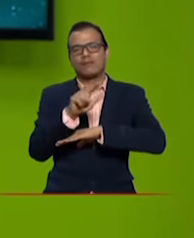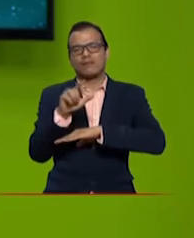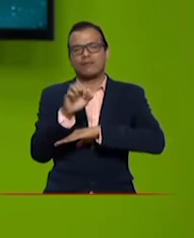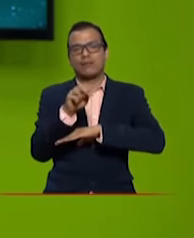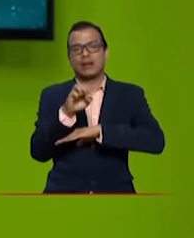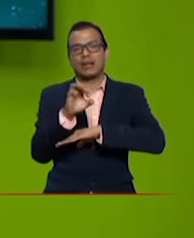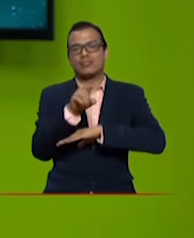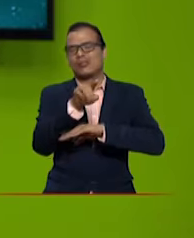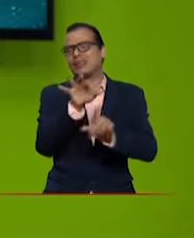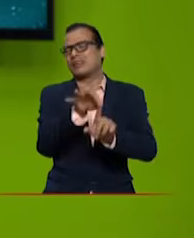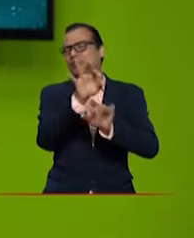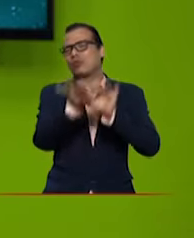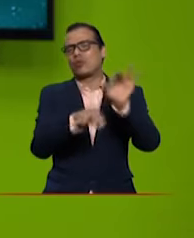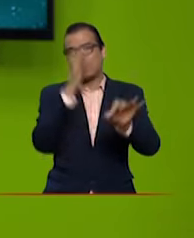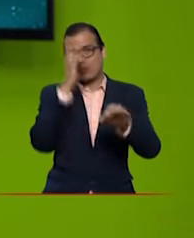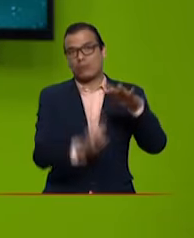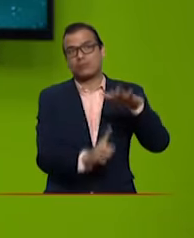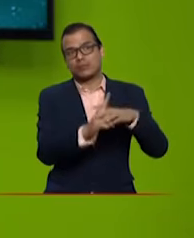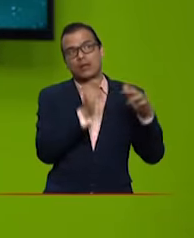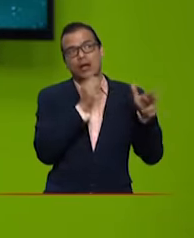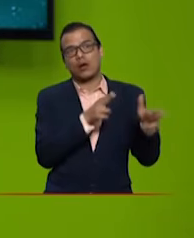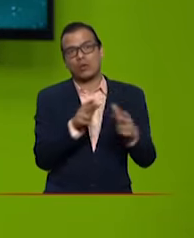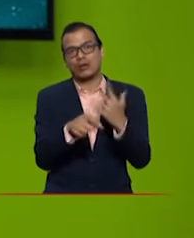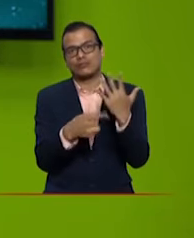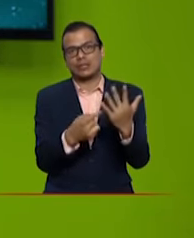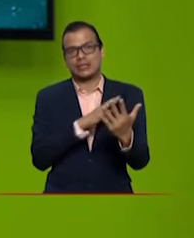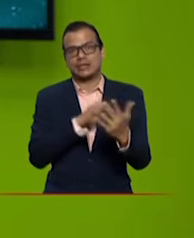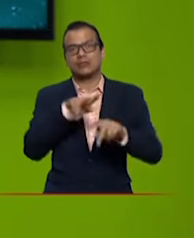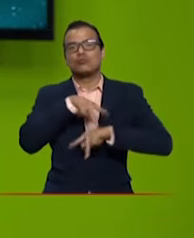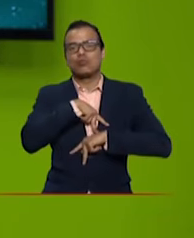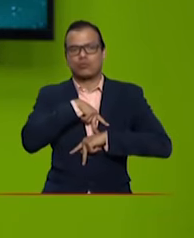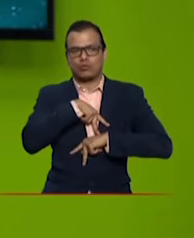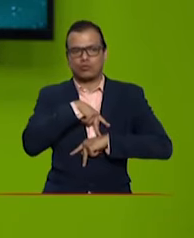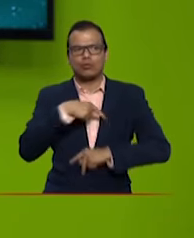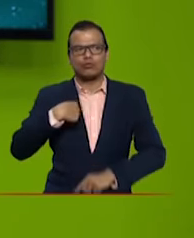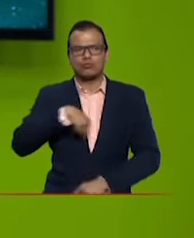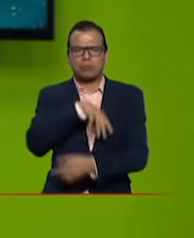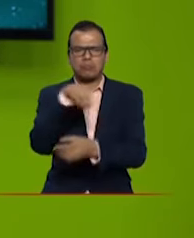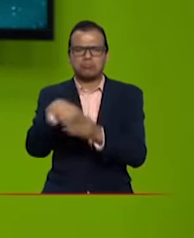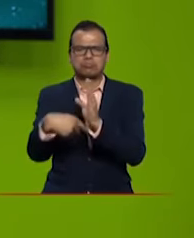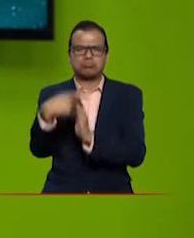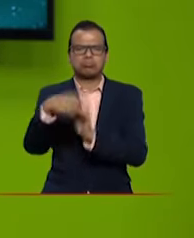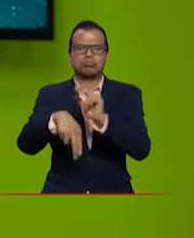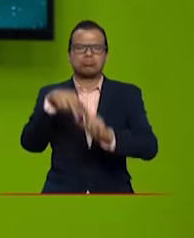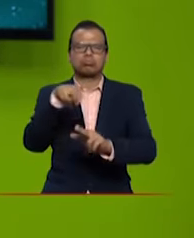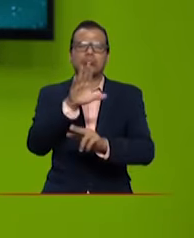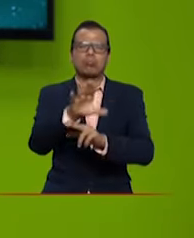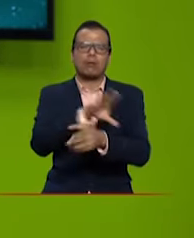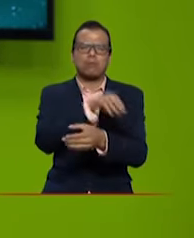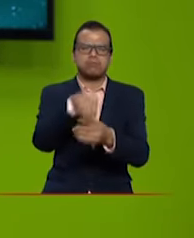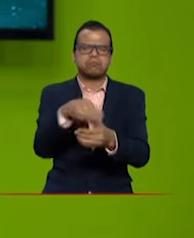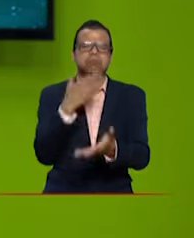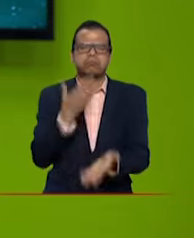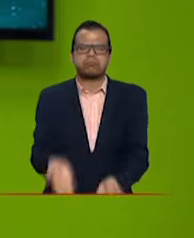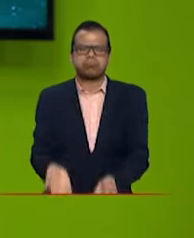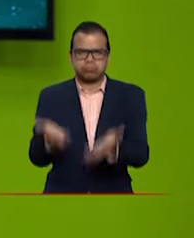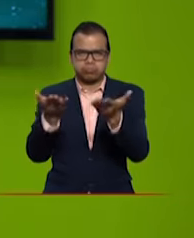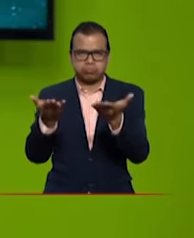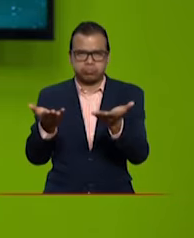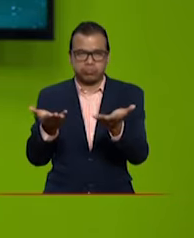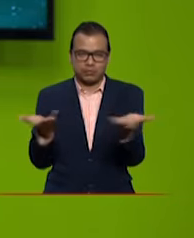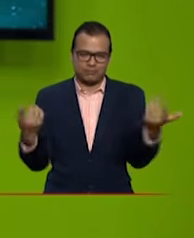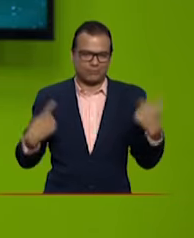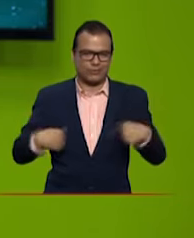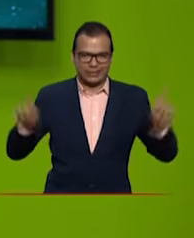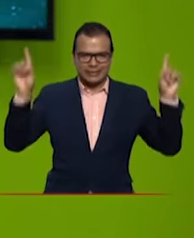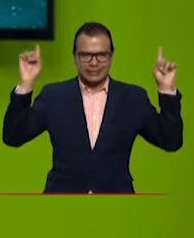nosotros, porque de ahí sale el agua para nuestra ciudad. Jamás vamos a permitir que un proyecto que no tenga los permisos ambientales nos cause